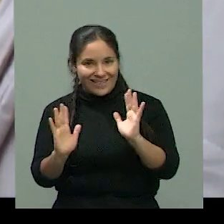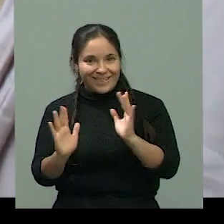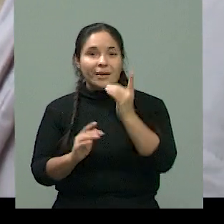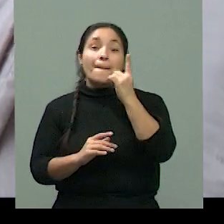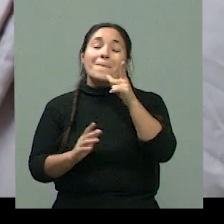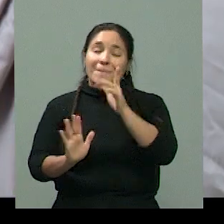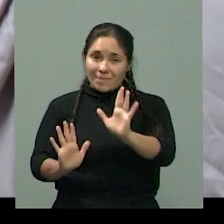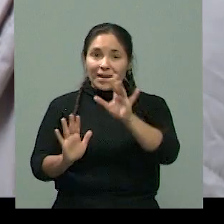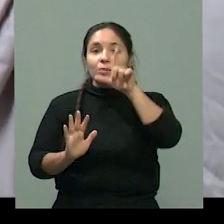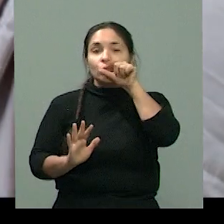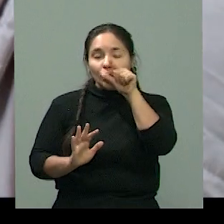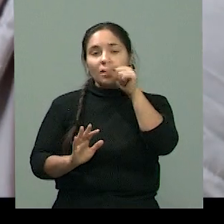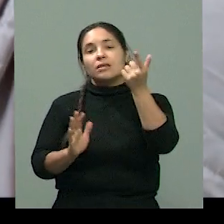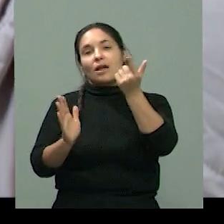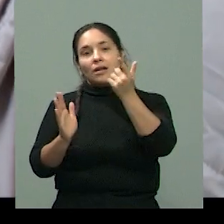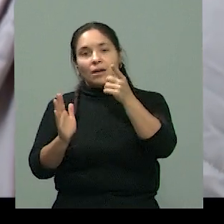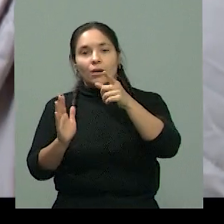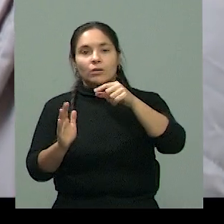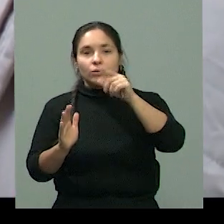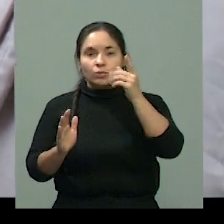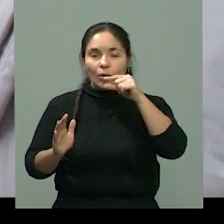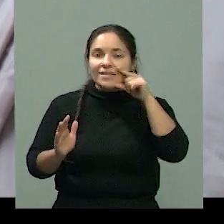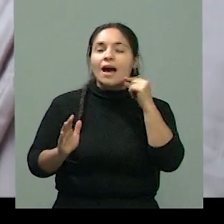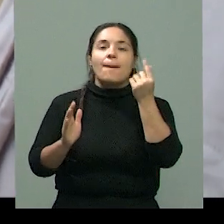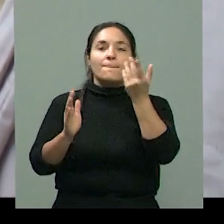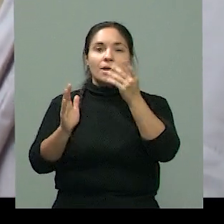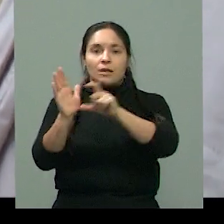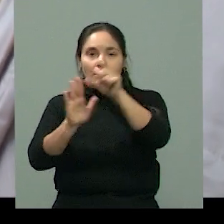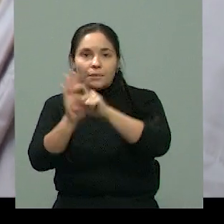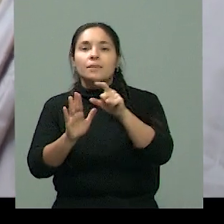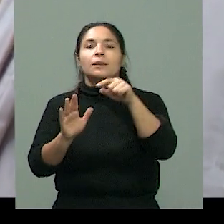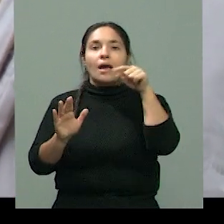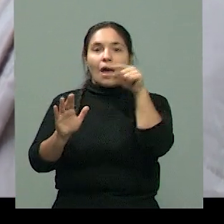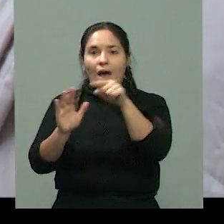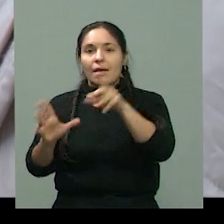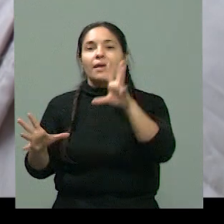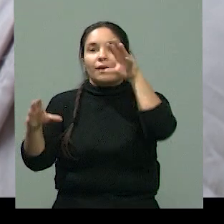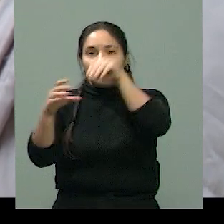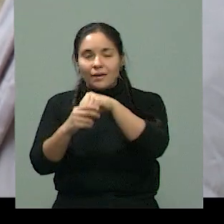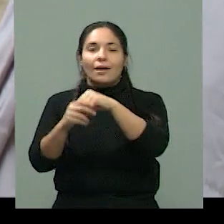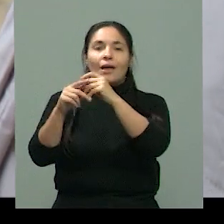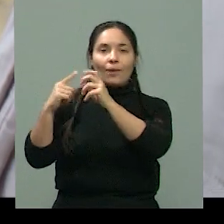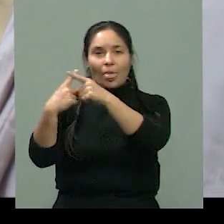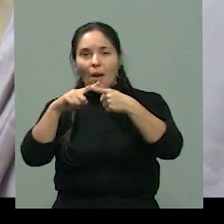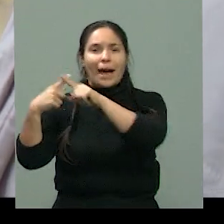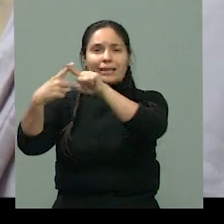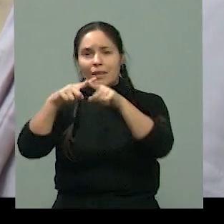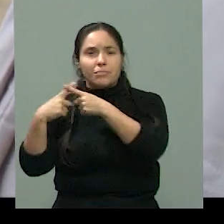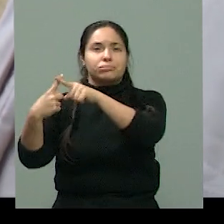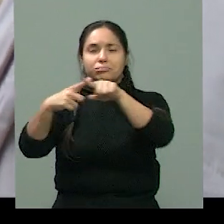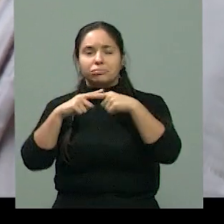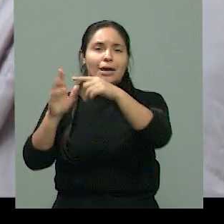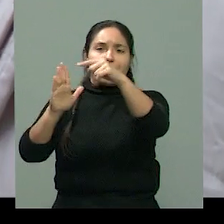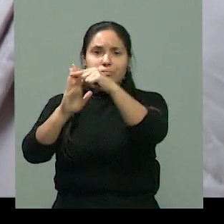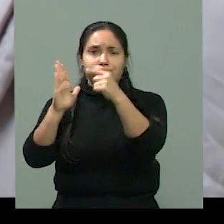una influencia en este ágora informacional, en este espacio virtual de construcción de agenda, que tiene